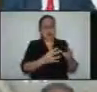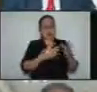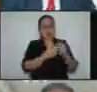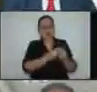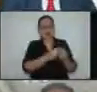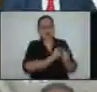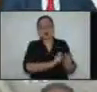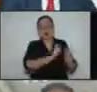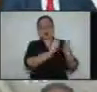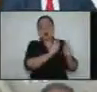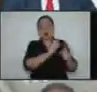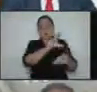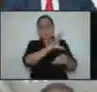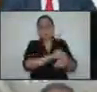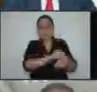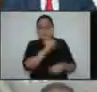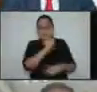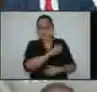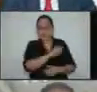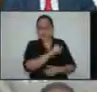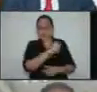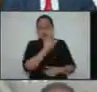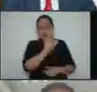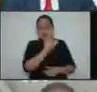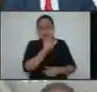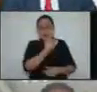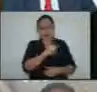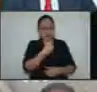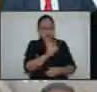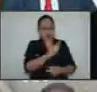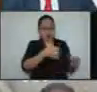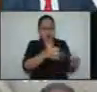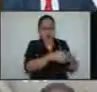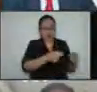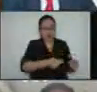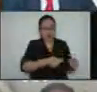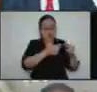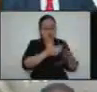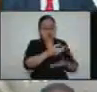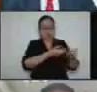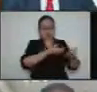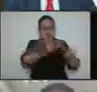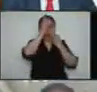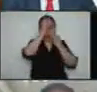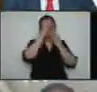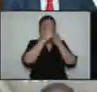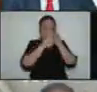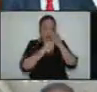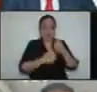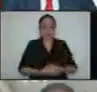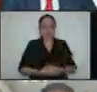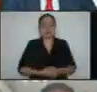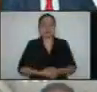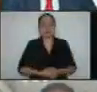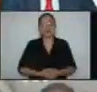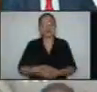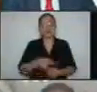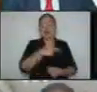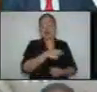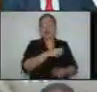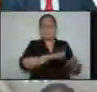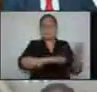entregaron hicieron estos acuerdos comerciales, pues sean las propias productoras